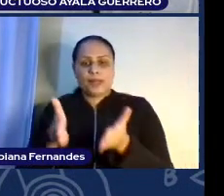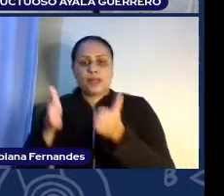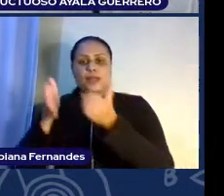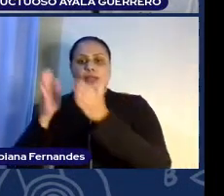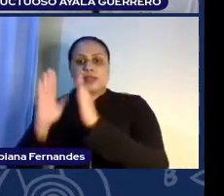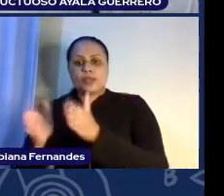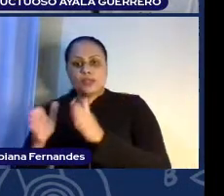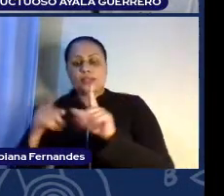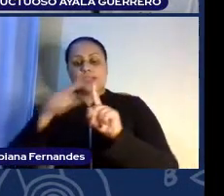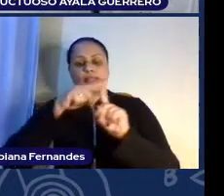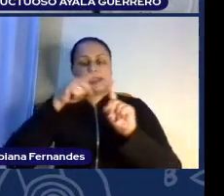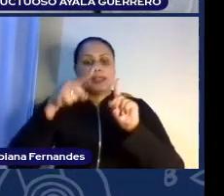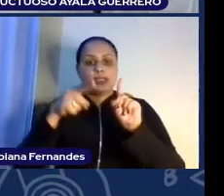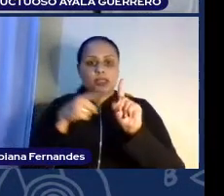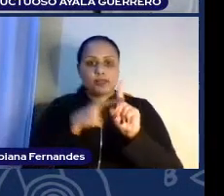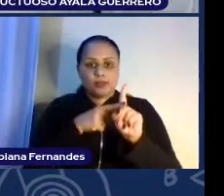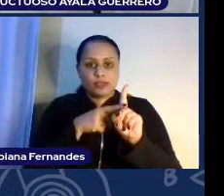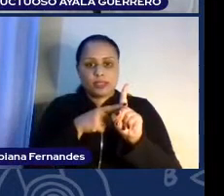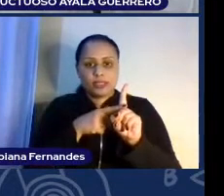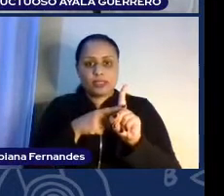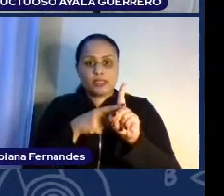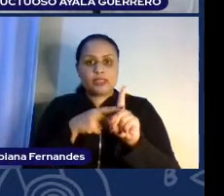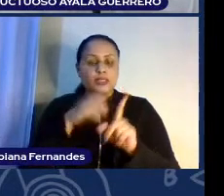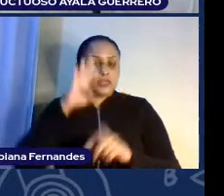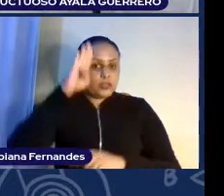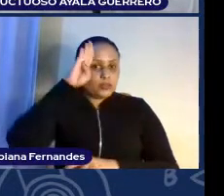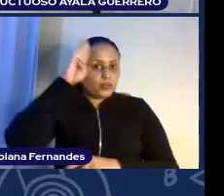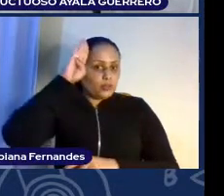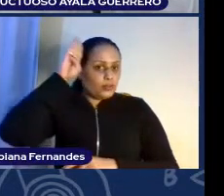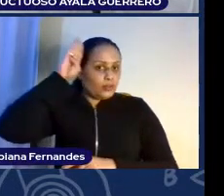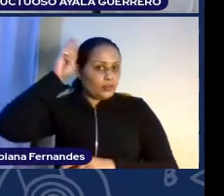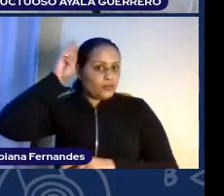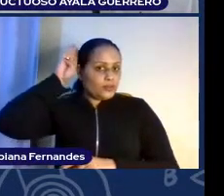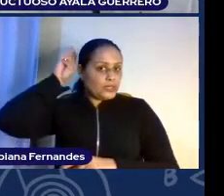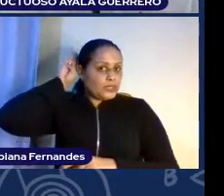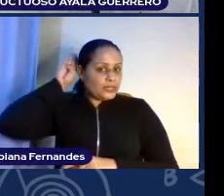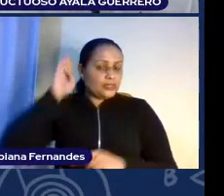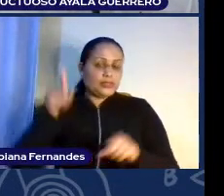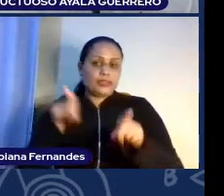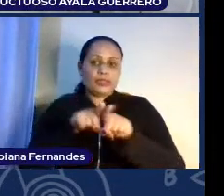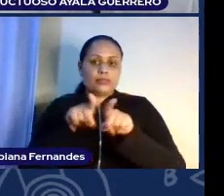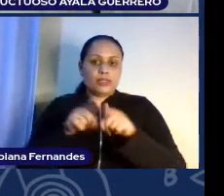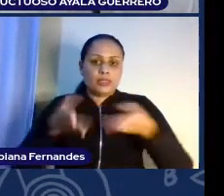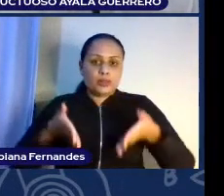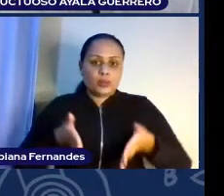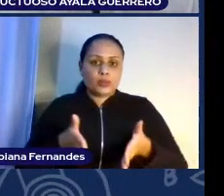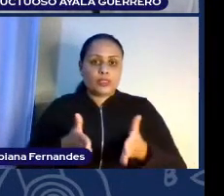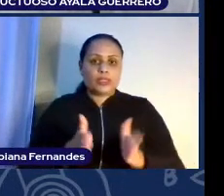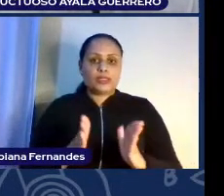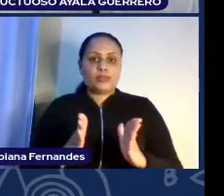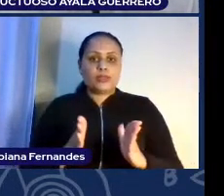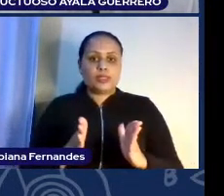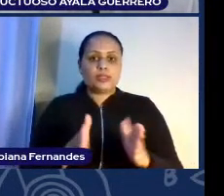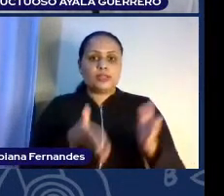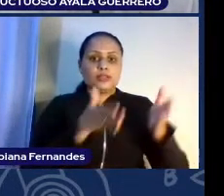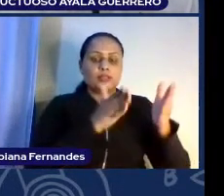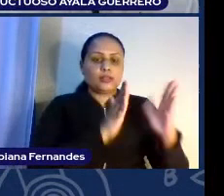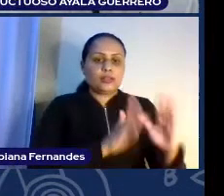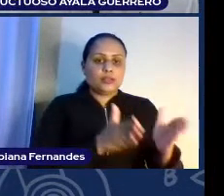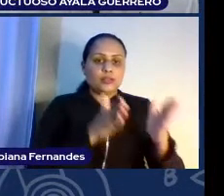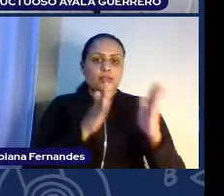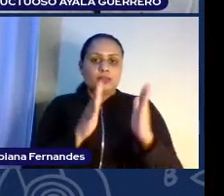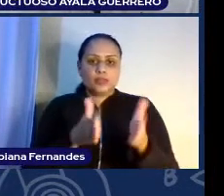gestación del cerebro, y aquí a los 9 meses el nacimiento, pero todavía tiempo después sigue